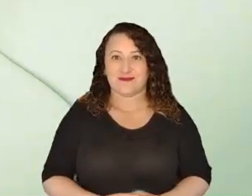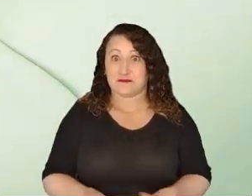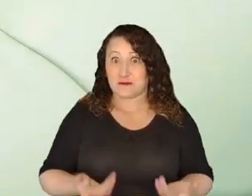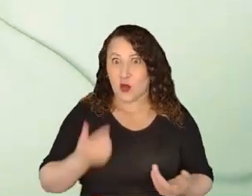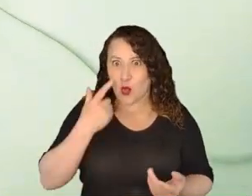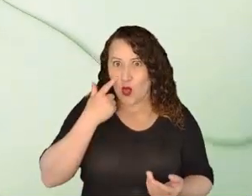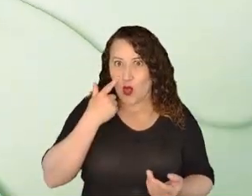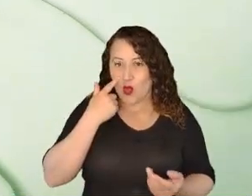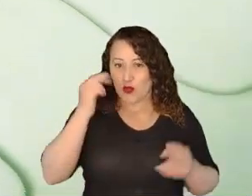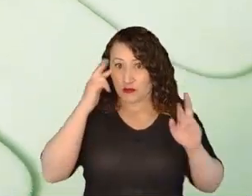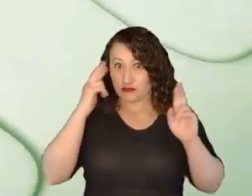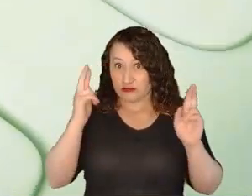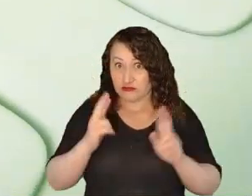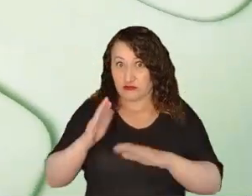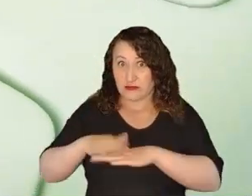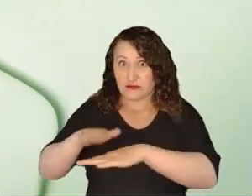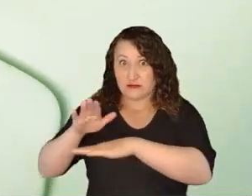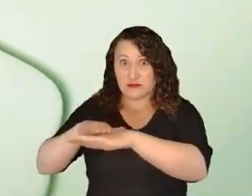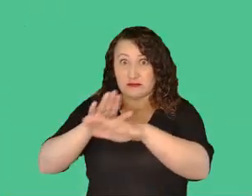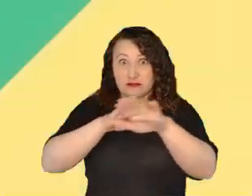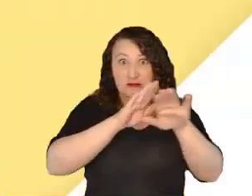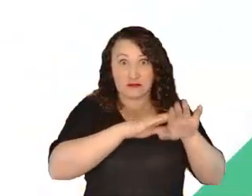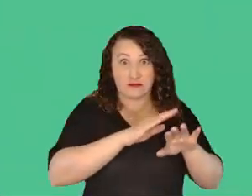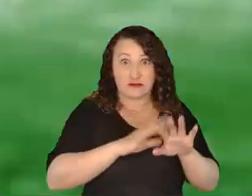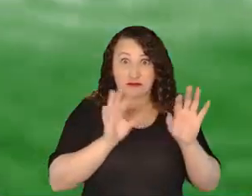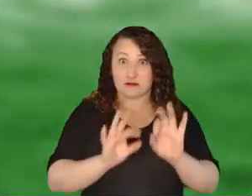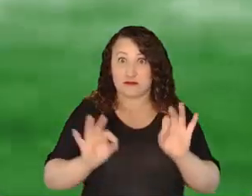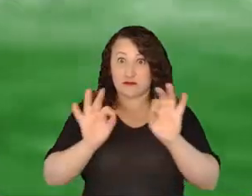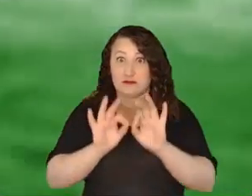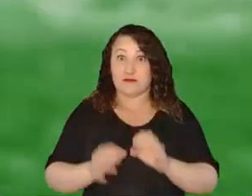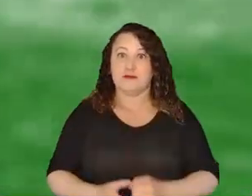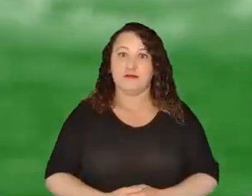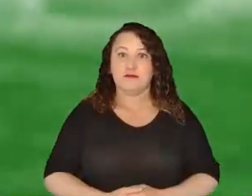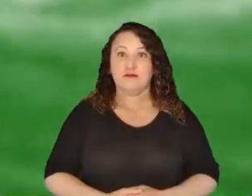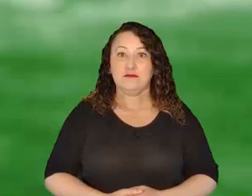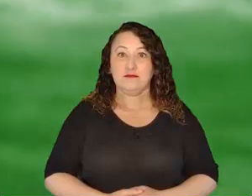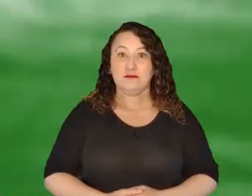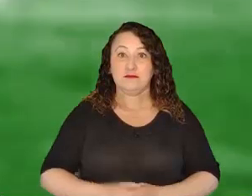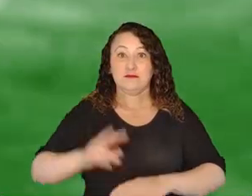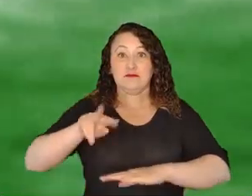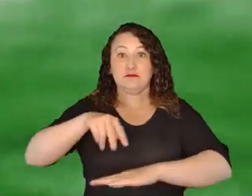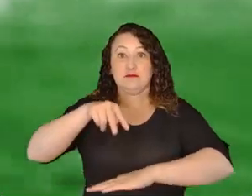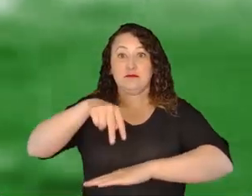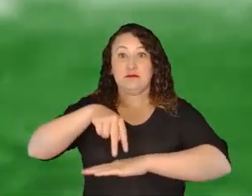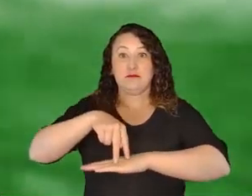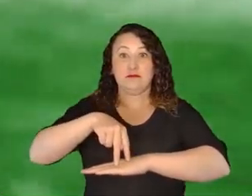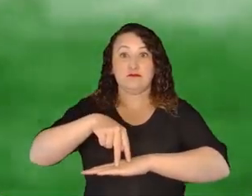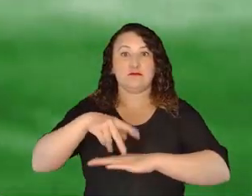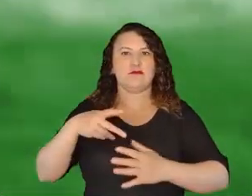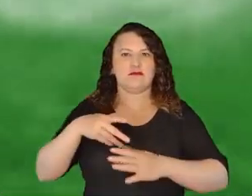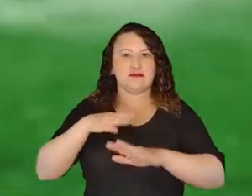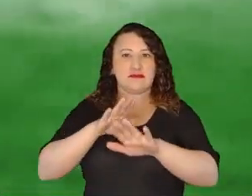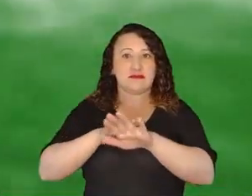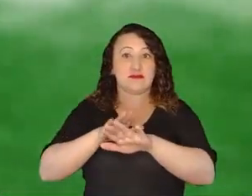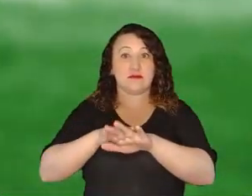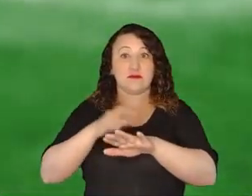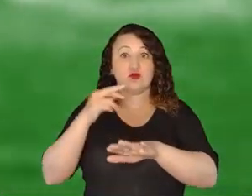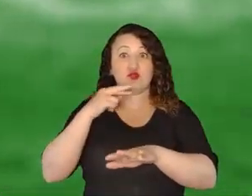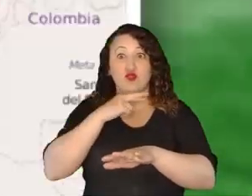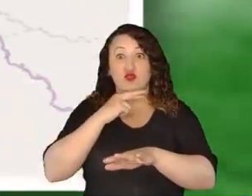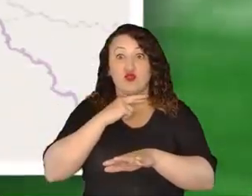ocasionales se activen en los cerros orientales no se quede sin conocer el resumen de las alertas más